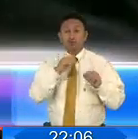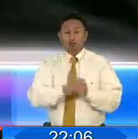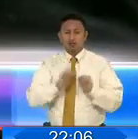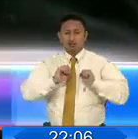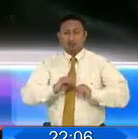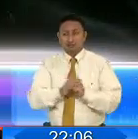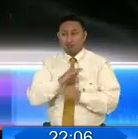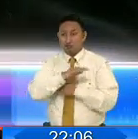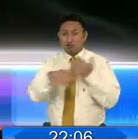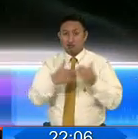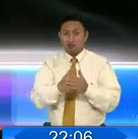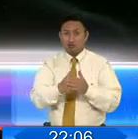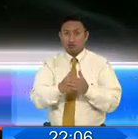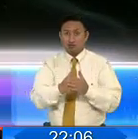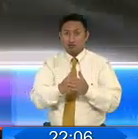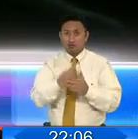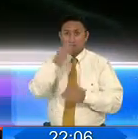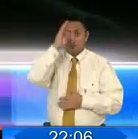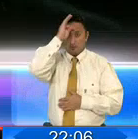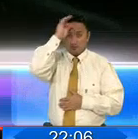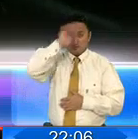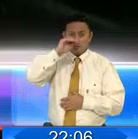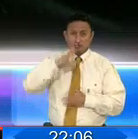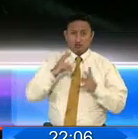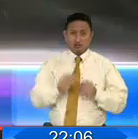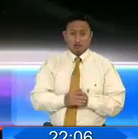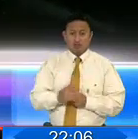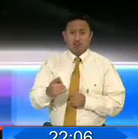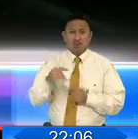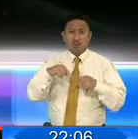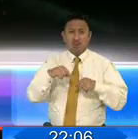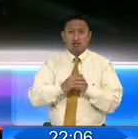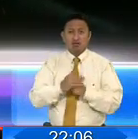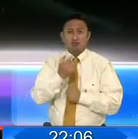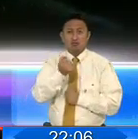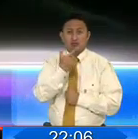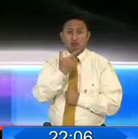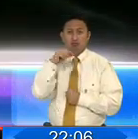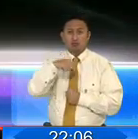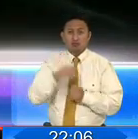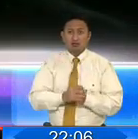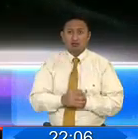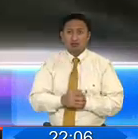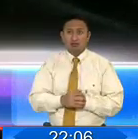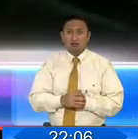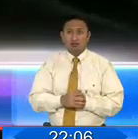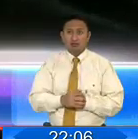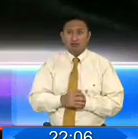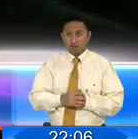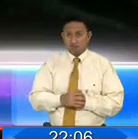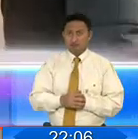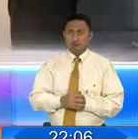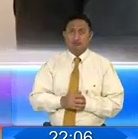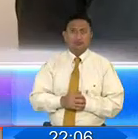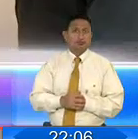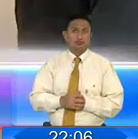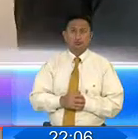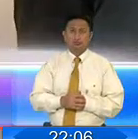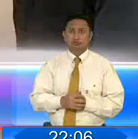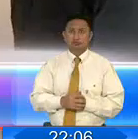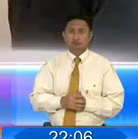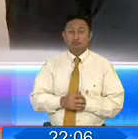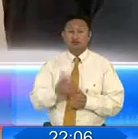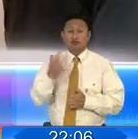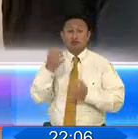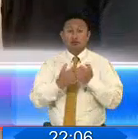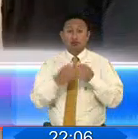como calamitosa la situación de las casas de salud, donde se espera lleguen medicamentos e insumos en las próximas semanas, tomando en cuenta que al parecer la crisis